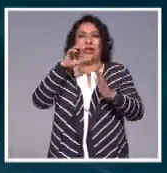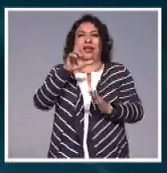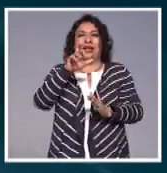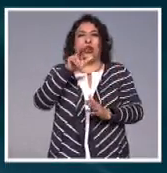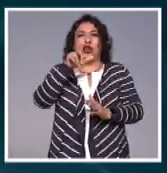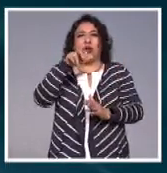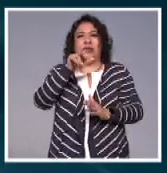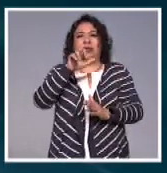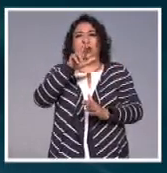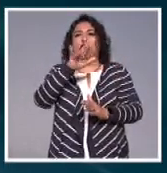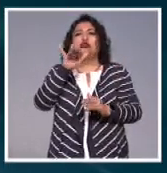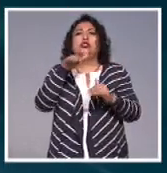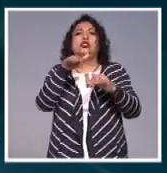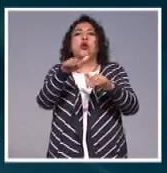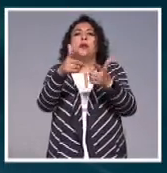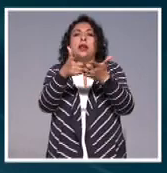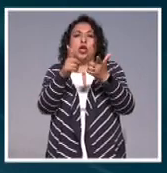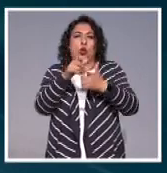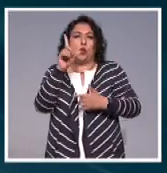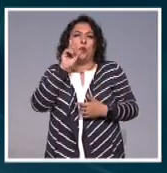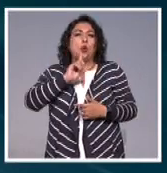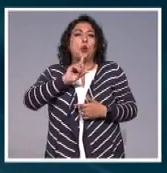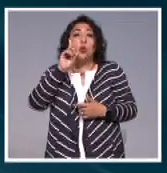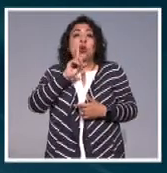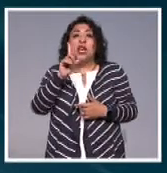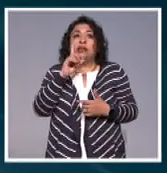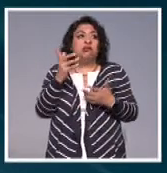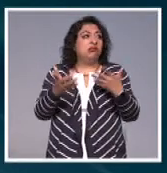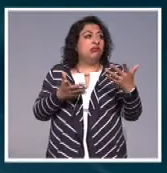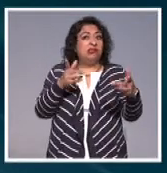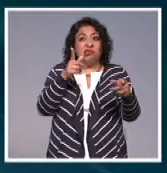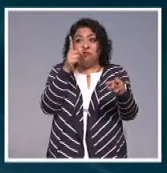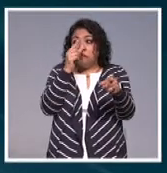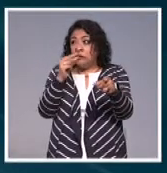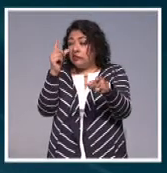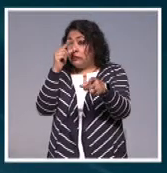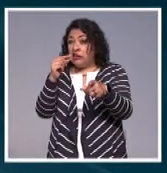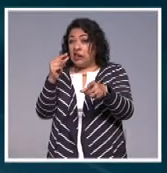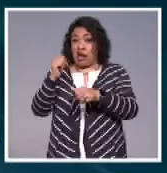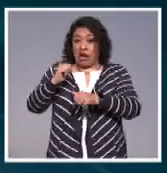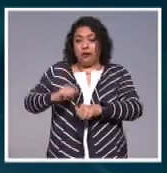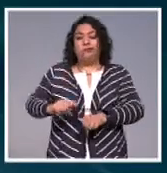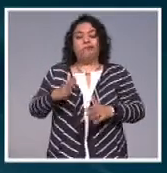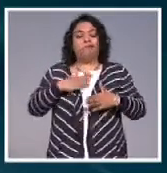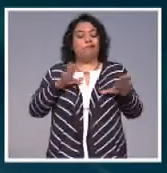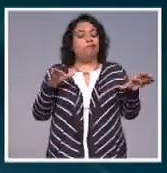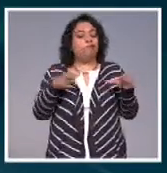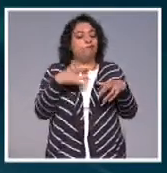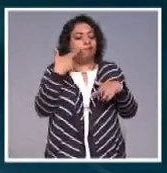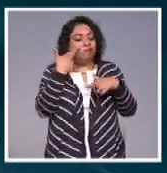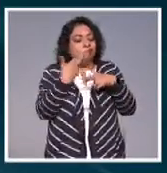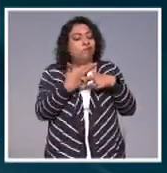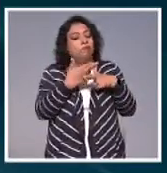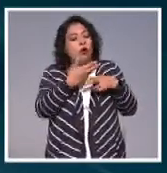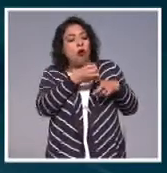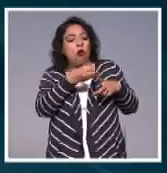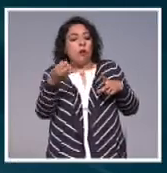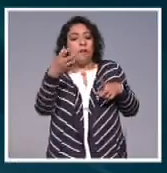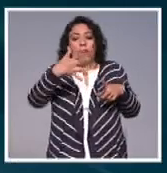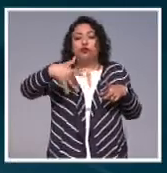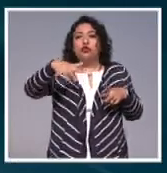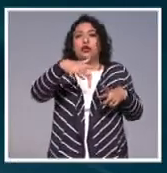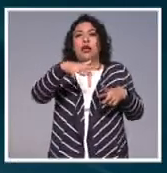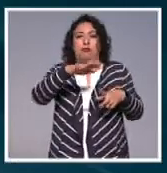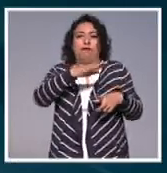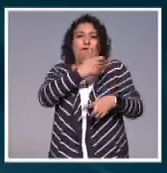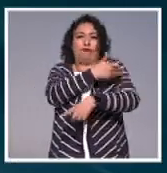Carolina Rocha, que gira en torno a un grupo de mujeres que ante la ineficacia de las autoridades se organizan para buscar a sus muertos en fosas